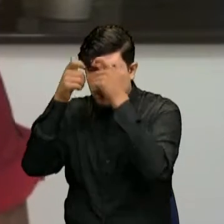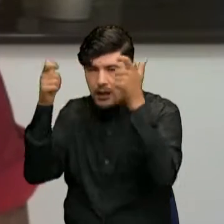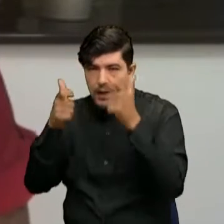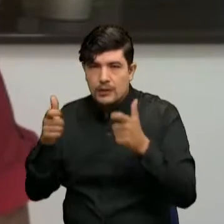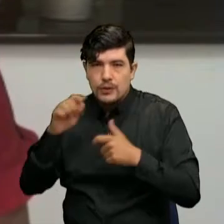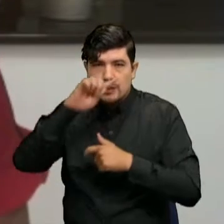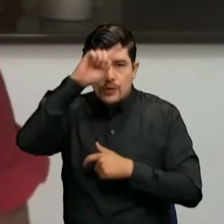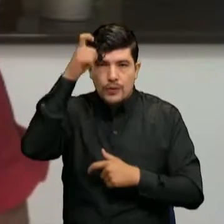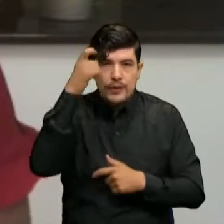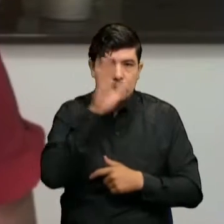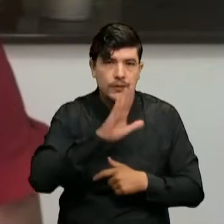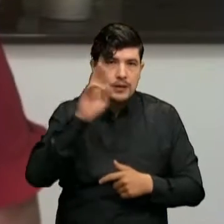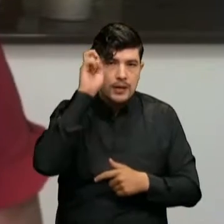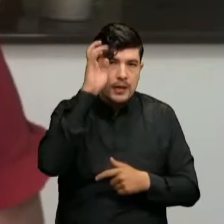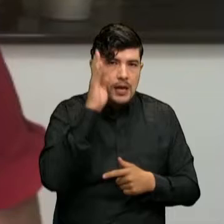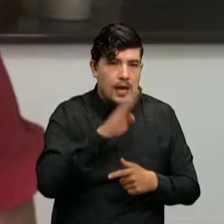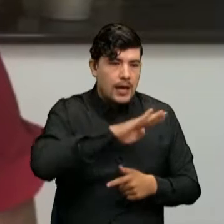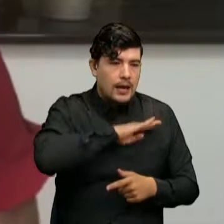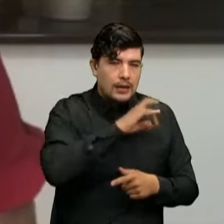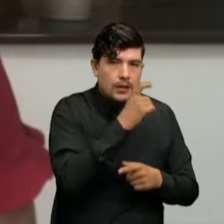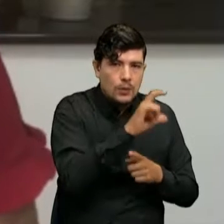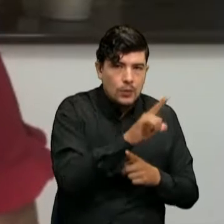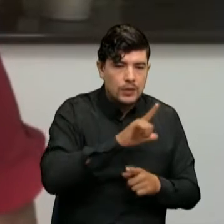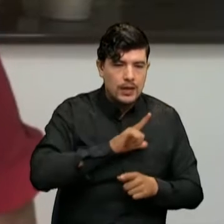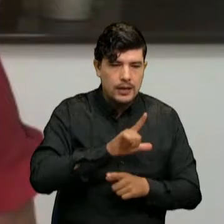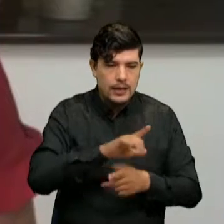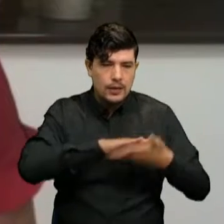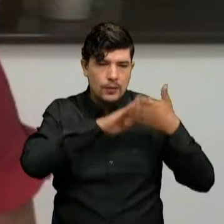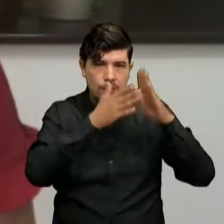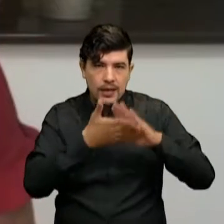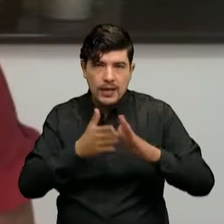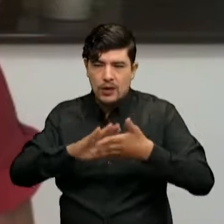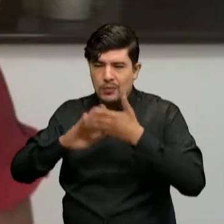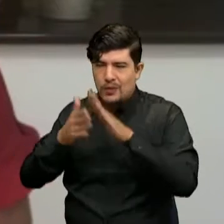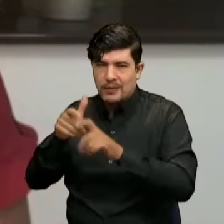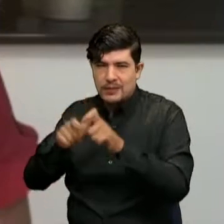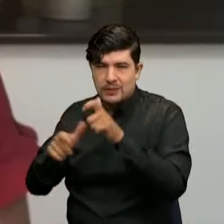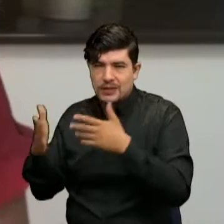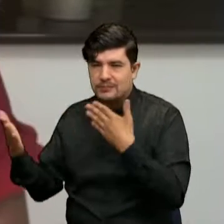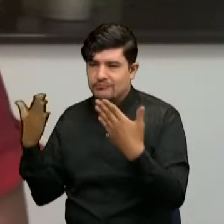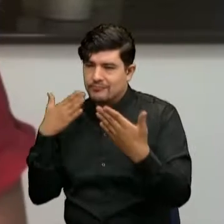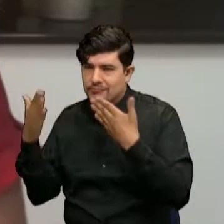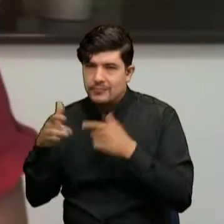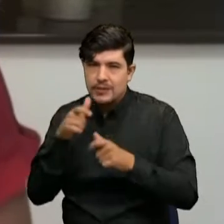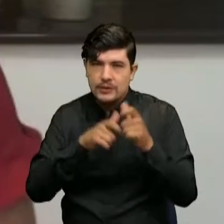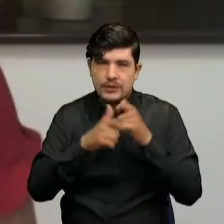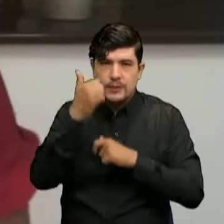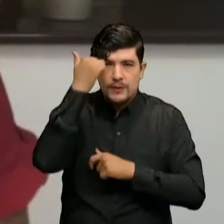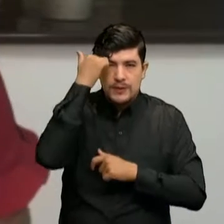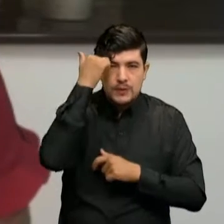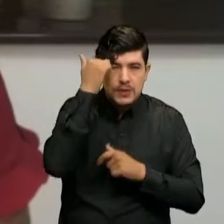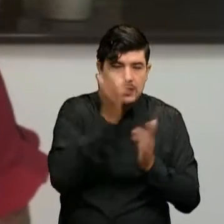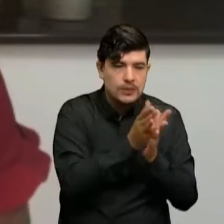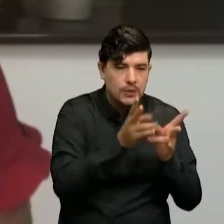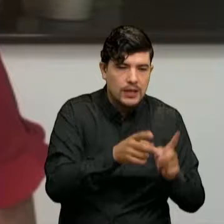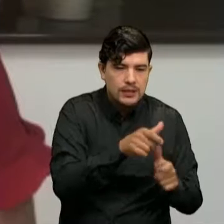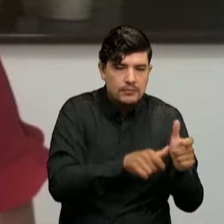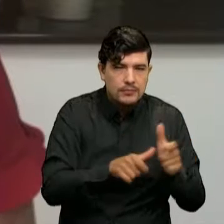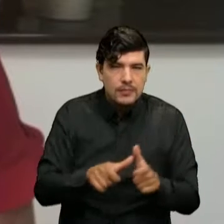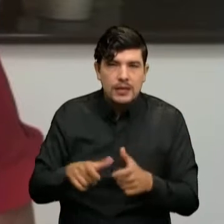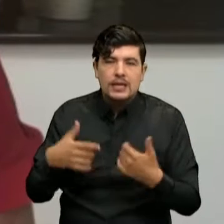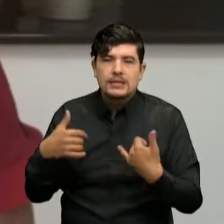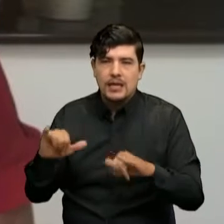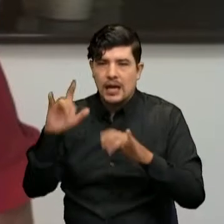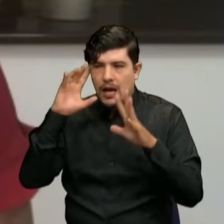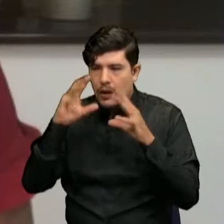y de Santander, alcalde de Cúcuta, líderes comunales, comunidades campesinas, docentes y estudiantes, se logró el desbloqueo